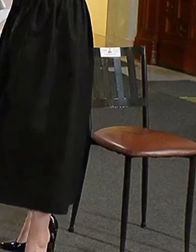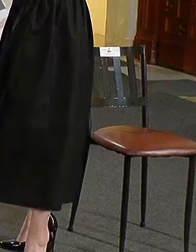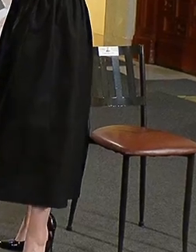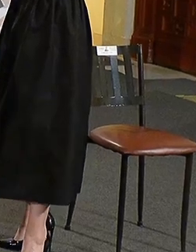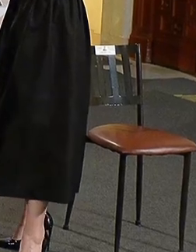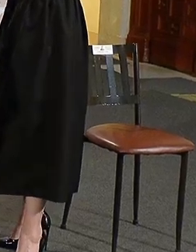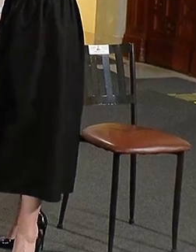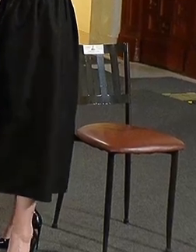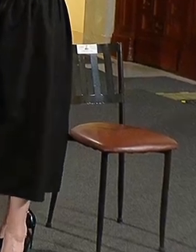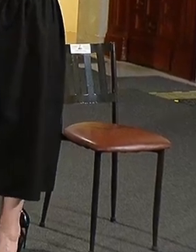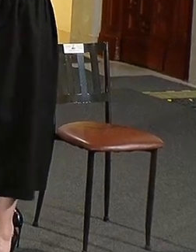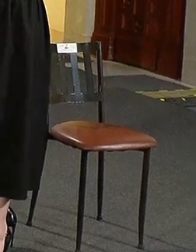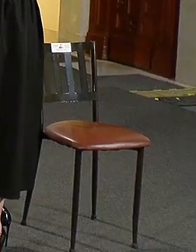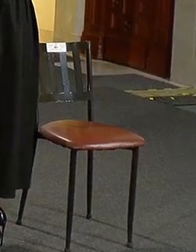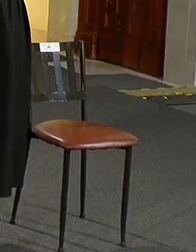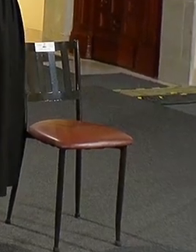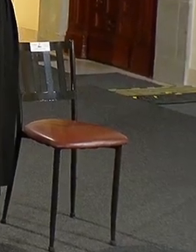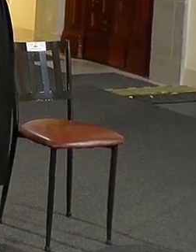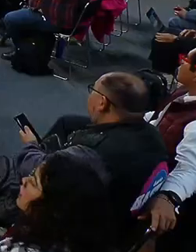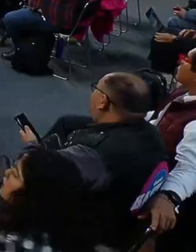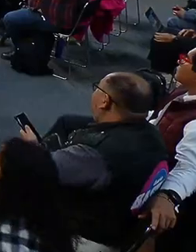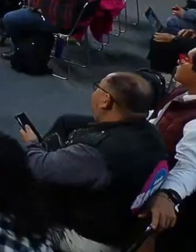Dice este